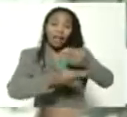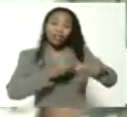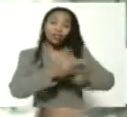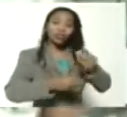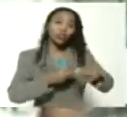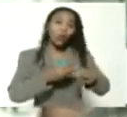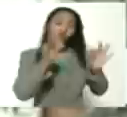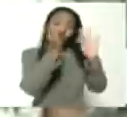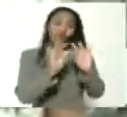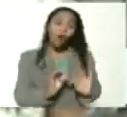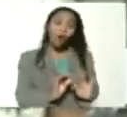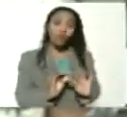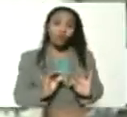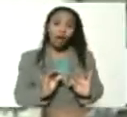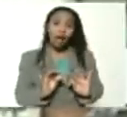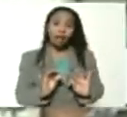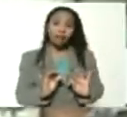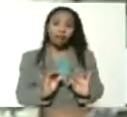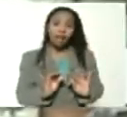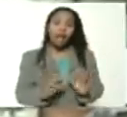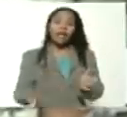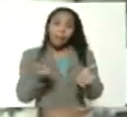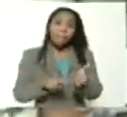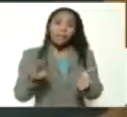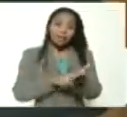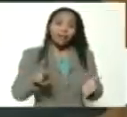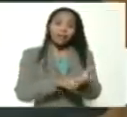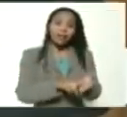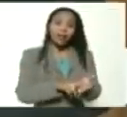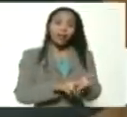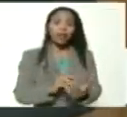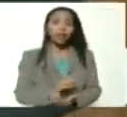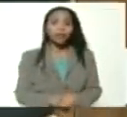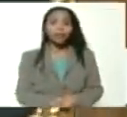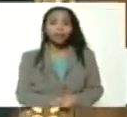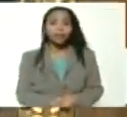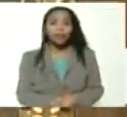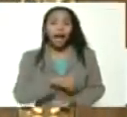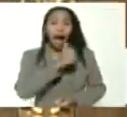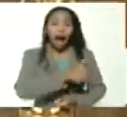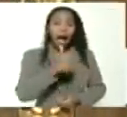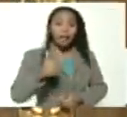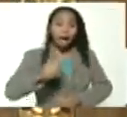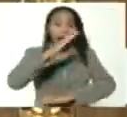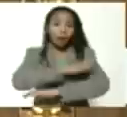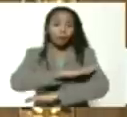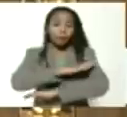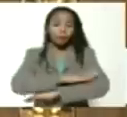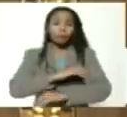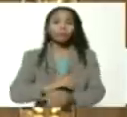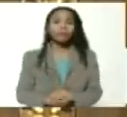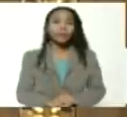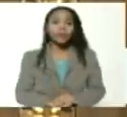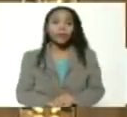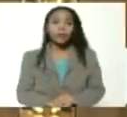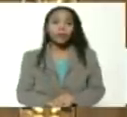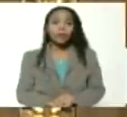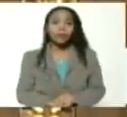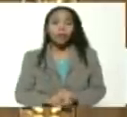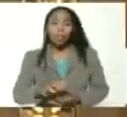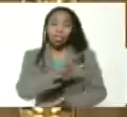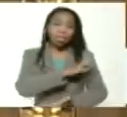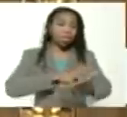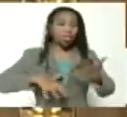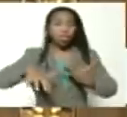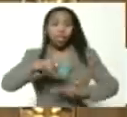manera secuencial, pareciera que cada acción desatada por estos